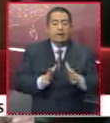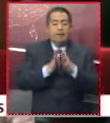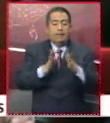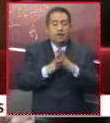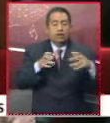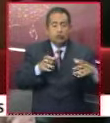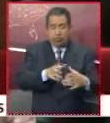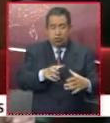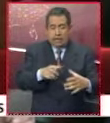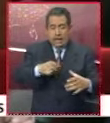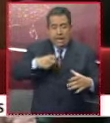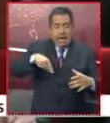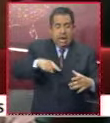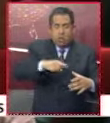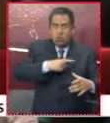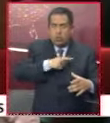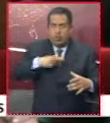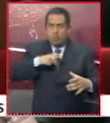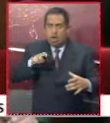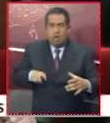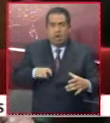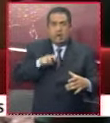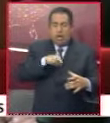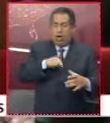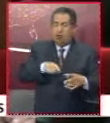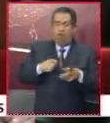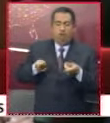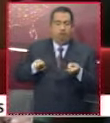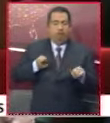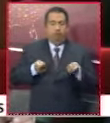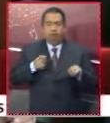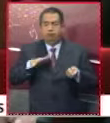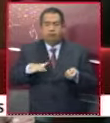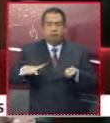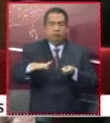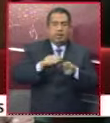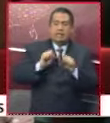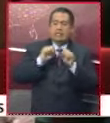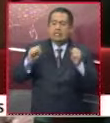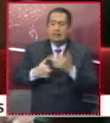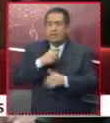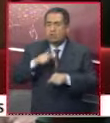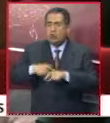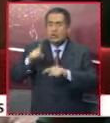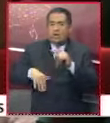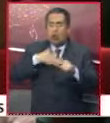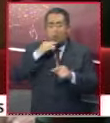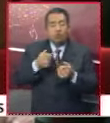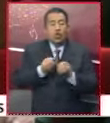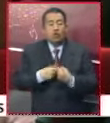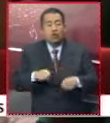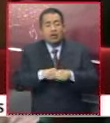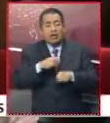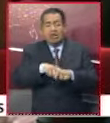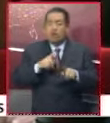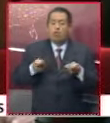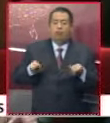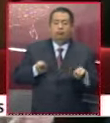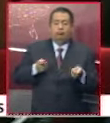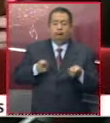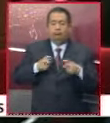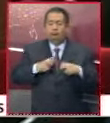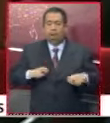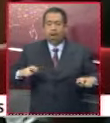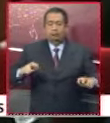nuestra opinión debe presidir las reuniones del Sistema Nacional Anticorrupción, no solo por